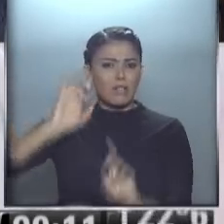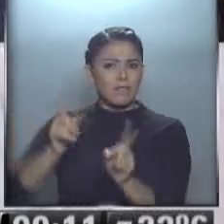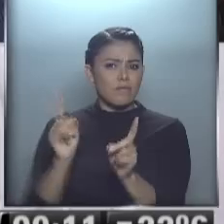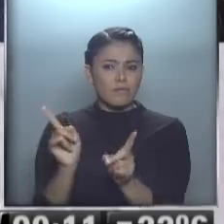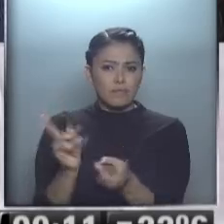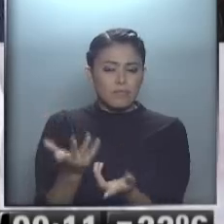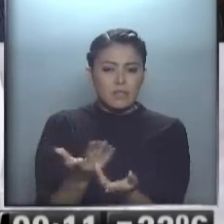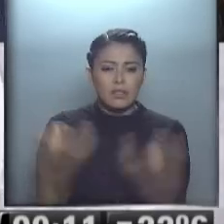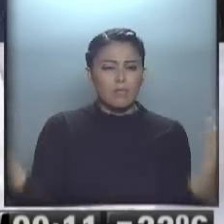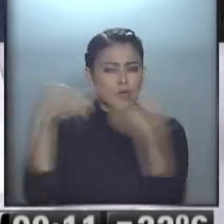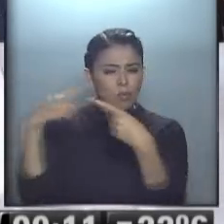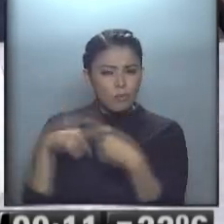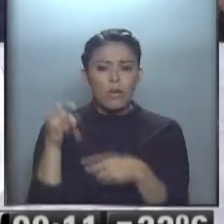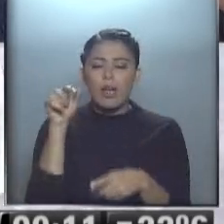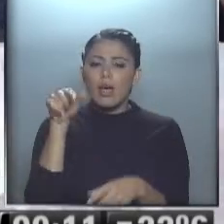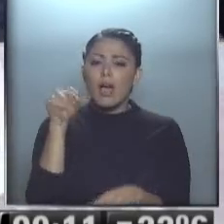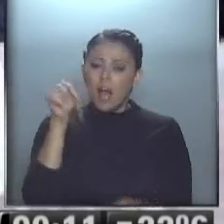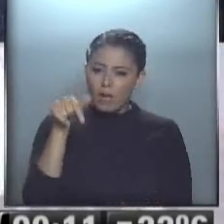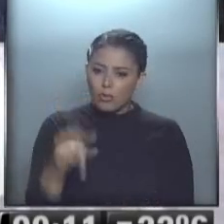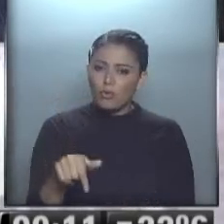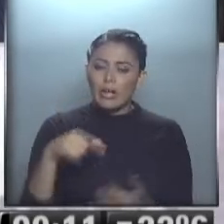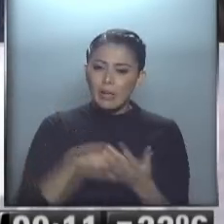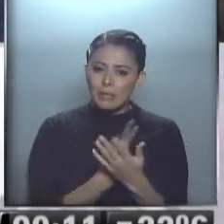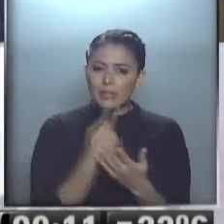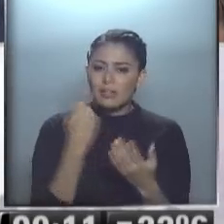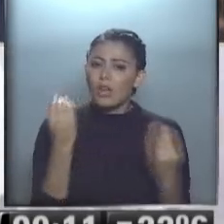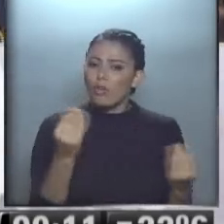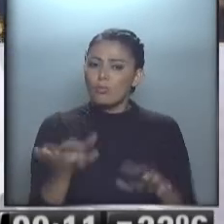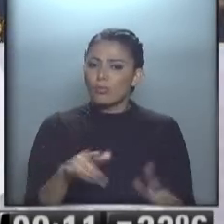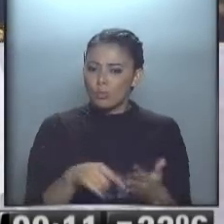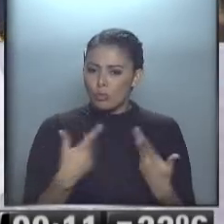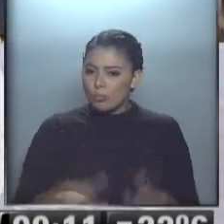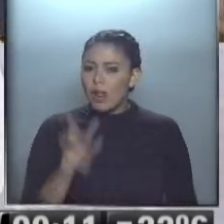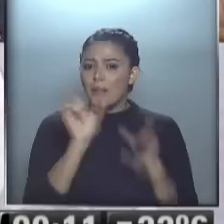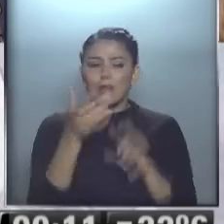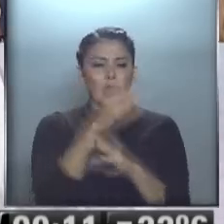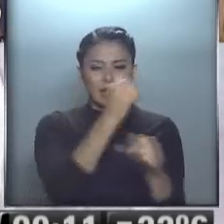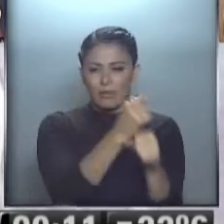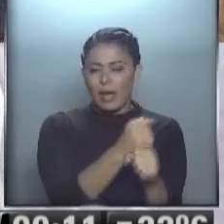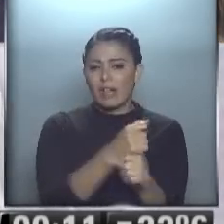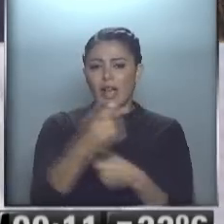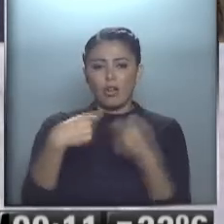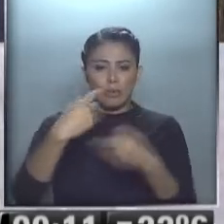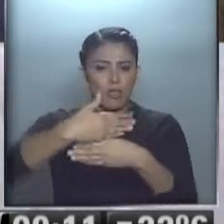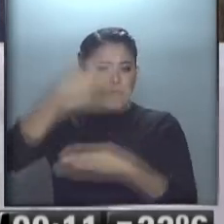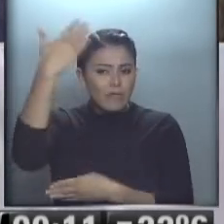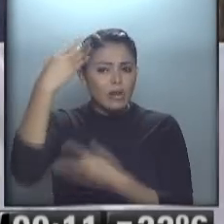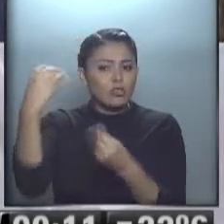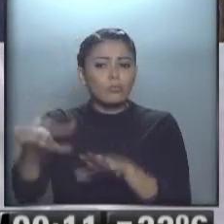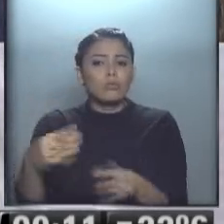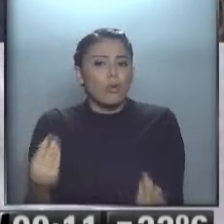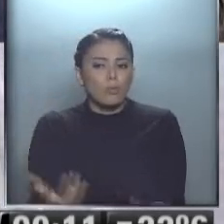conflicto y de enfrentamiento Cómo cómo está en marcha la ciudad Caracas eh la gente va a trabajar los comercios están abiertos Cuál es el